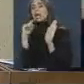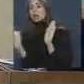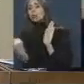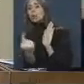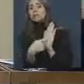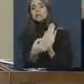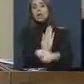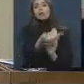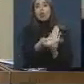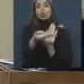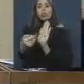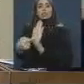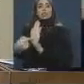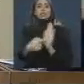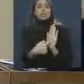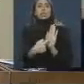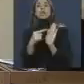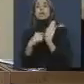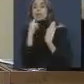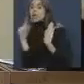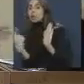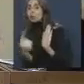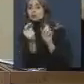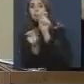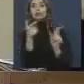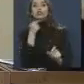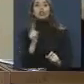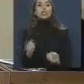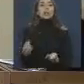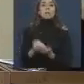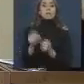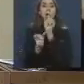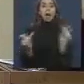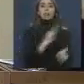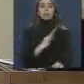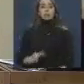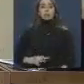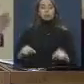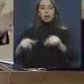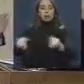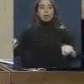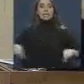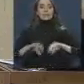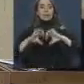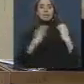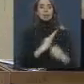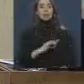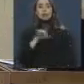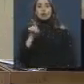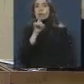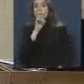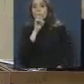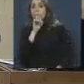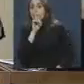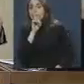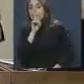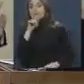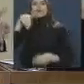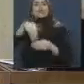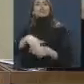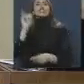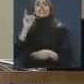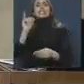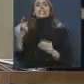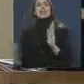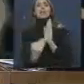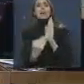mismas encuestas que decían que nadie quería más diputados en esta sala. Y todos guardaron silencio y votaron a favor de aumentar